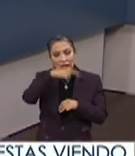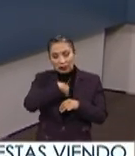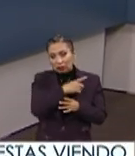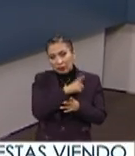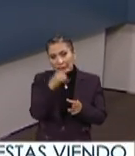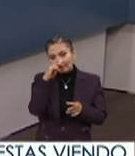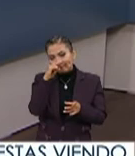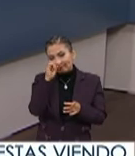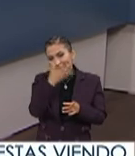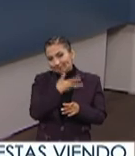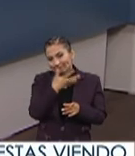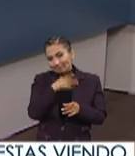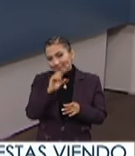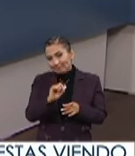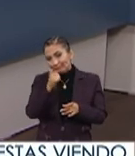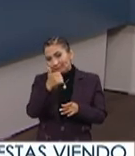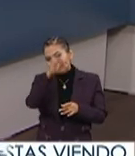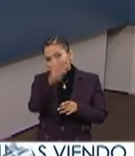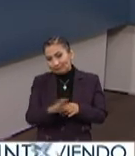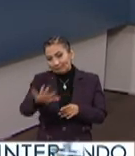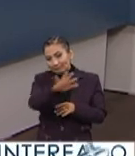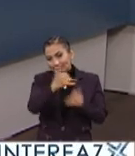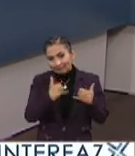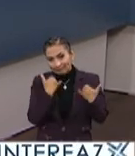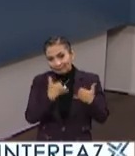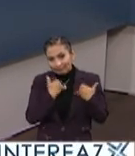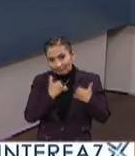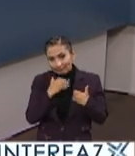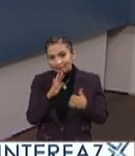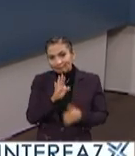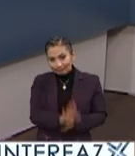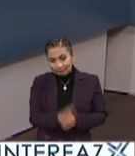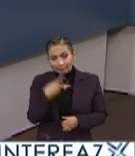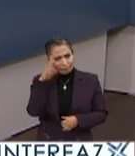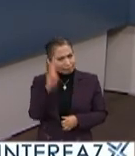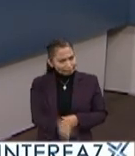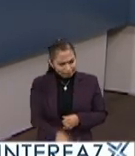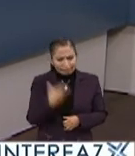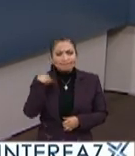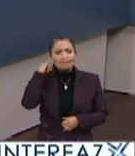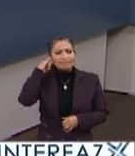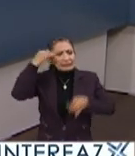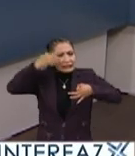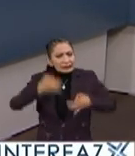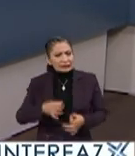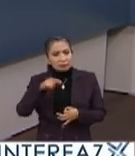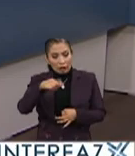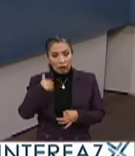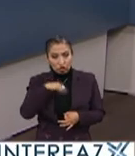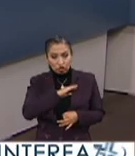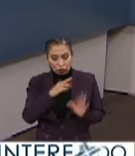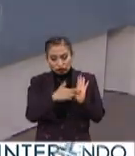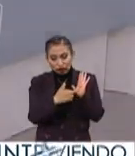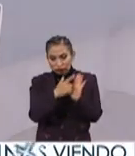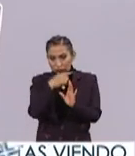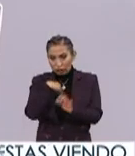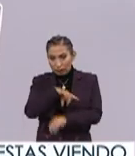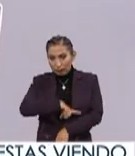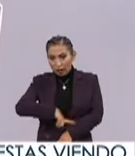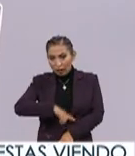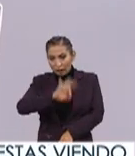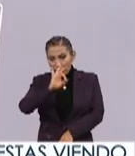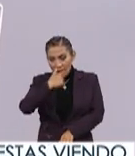tengo que presumir que tenemos un 26% de jóvenes realmente indígenas, porque usamos los criterios que el gobierno